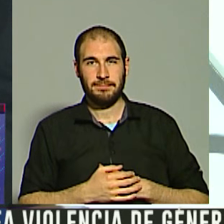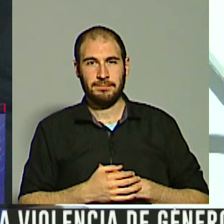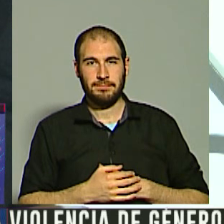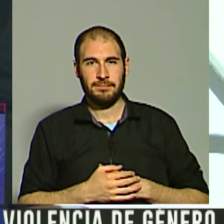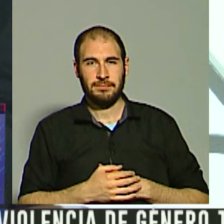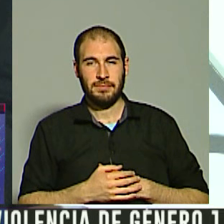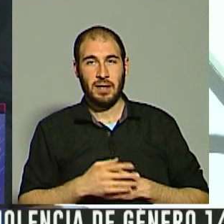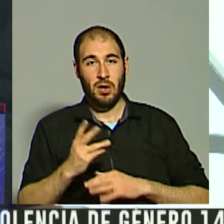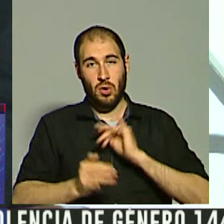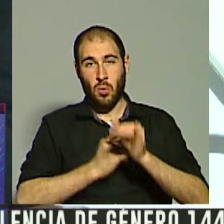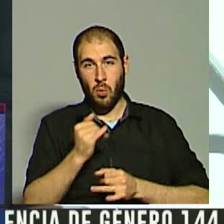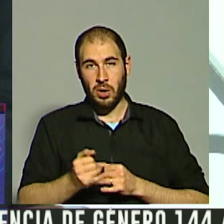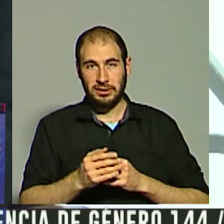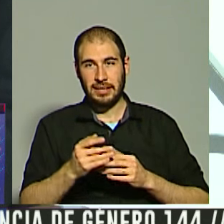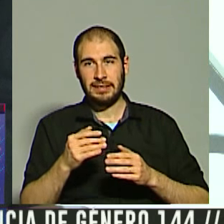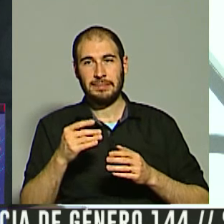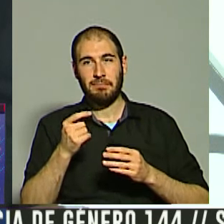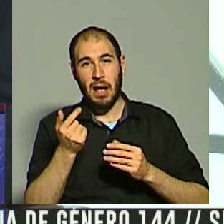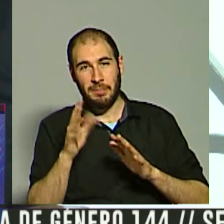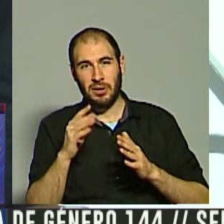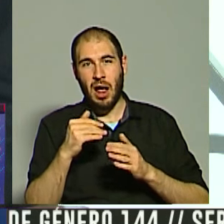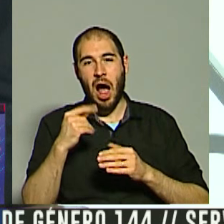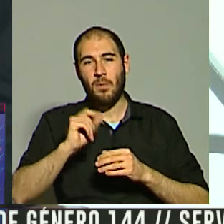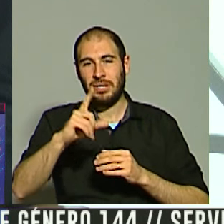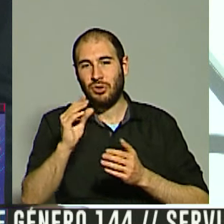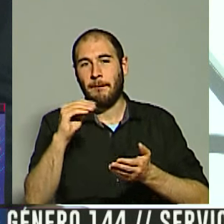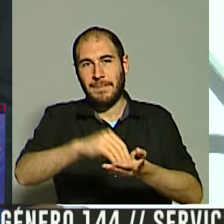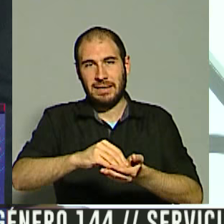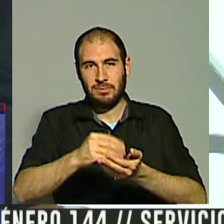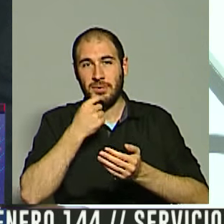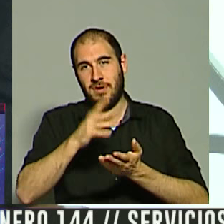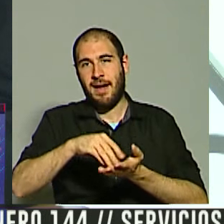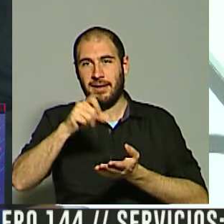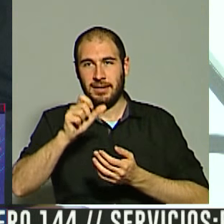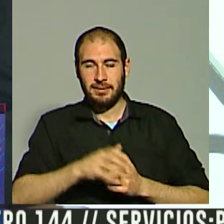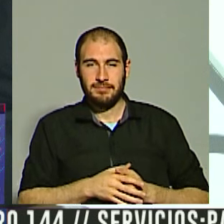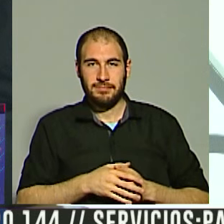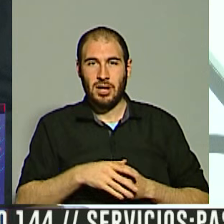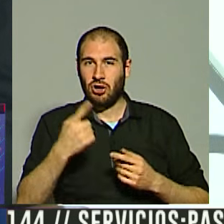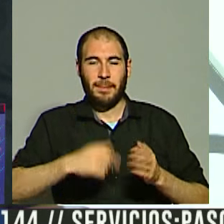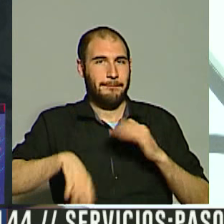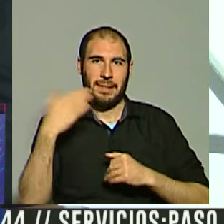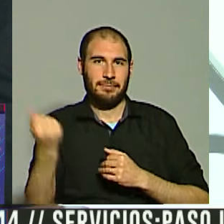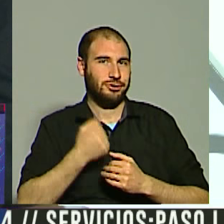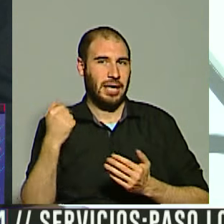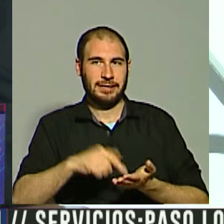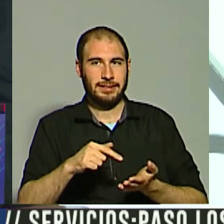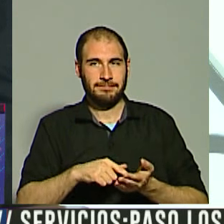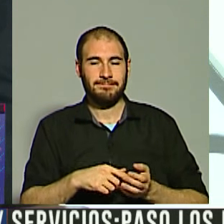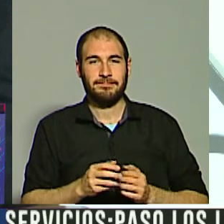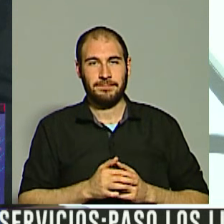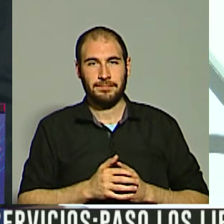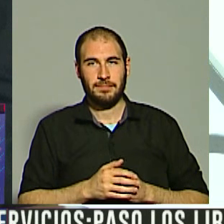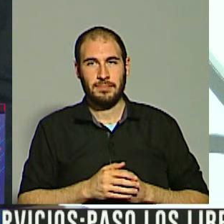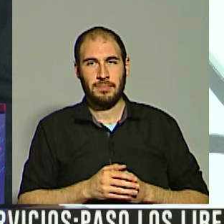todavía, según dicen, hay margen de que puedan venir nuevos aumentos en el caso de la harina. El insumo claro y fundamental, con lo cual en este